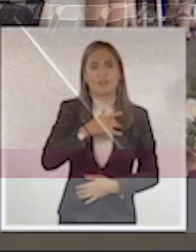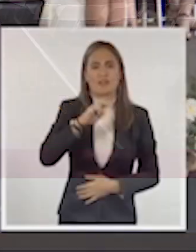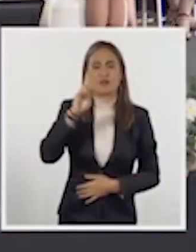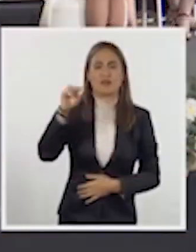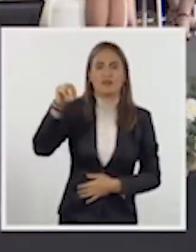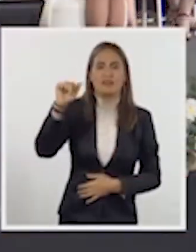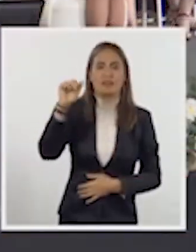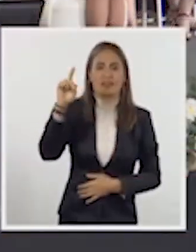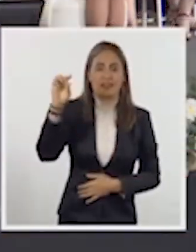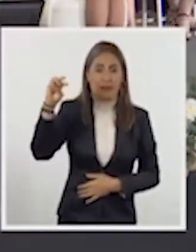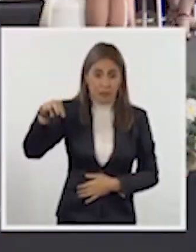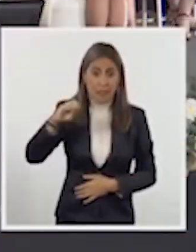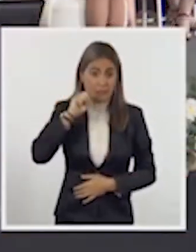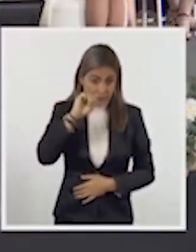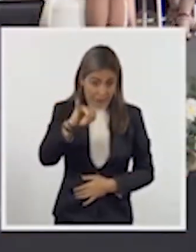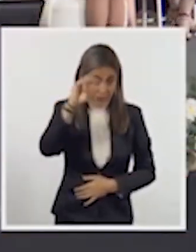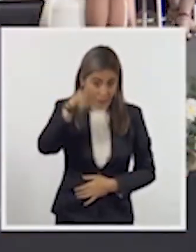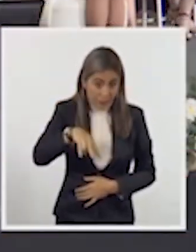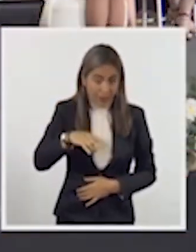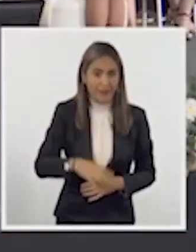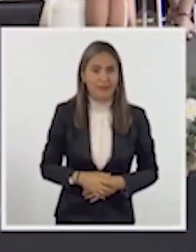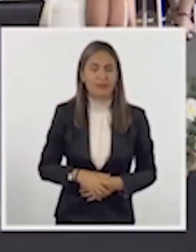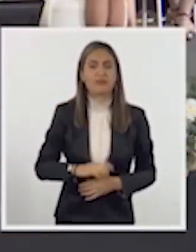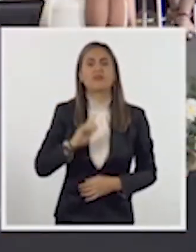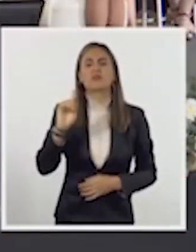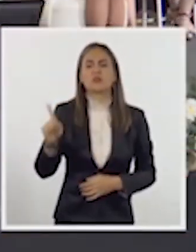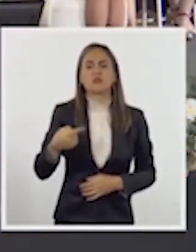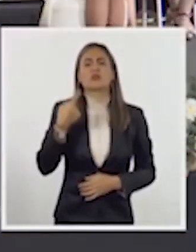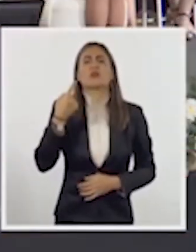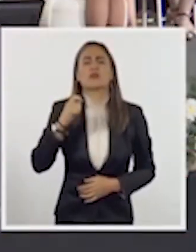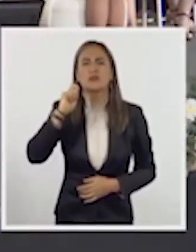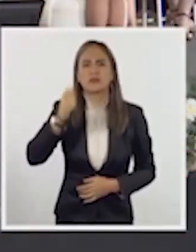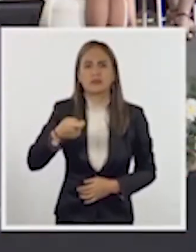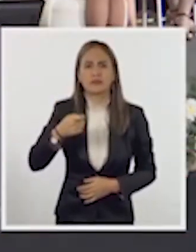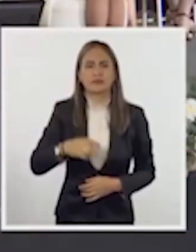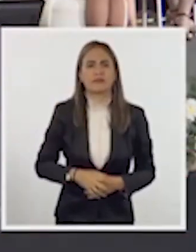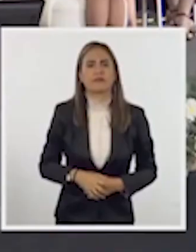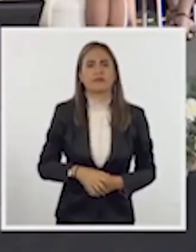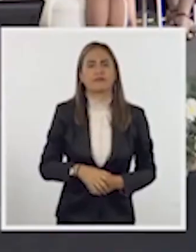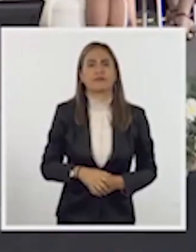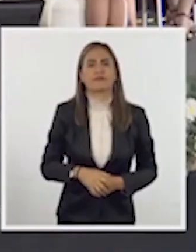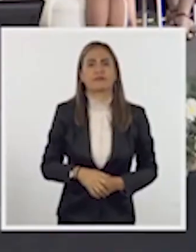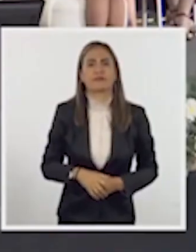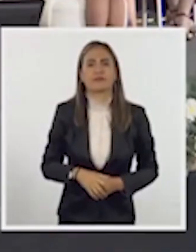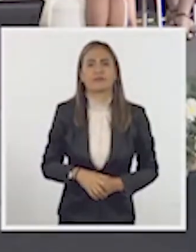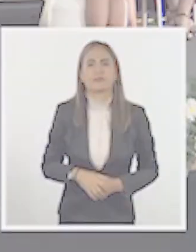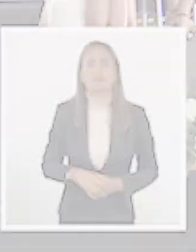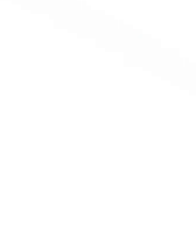La UNADEM, la Universidad de la SEP, es Orgullo y Corazón UNADEM.